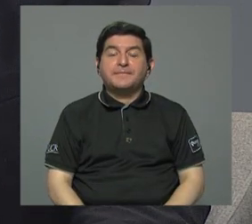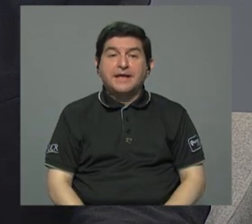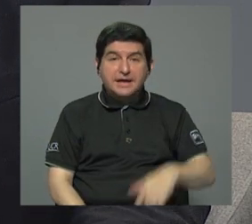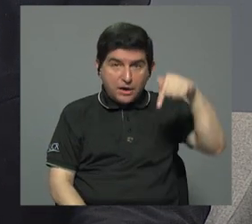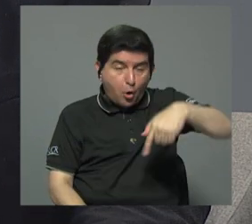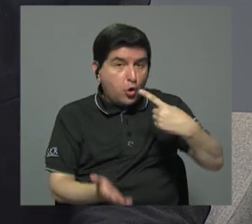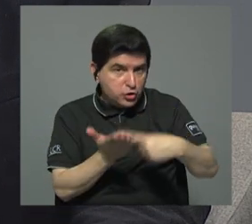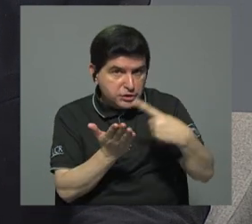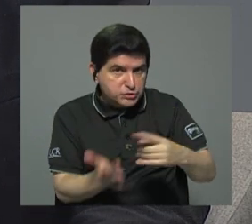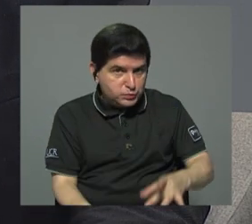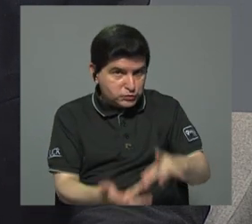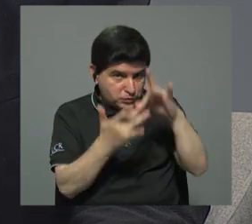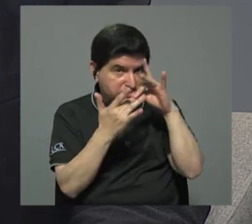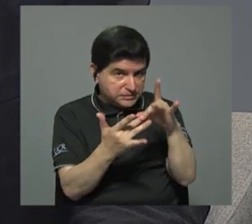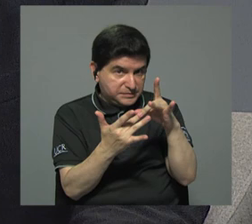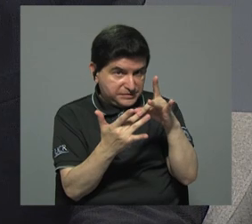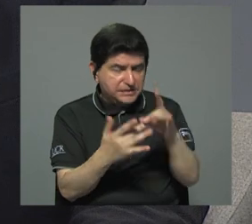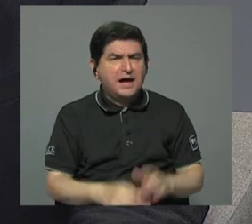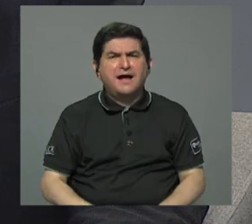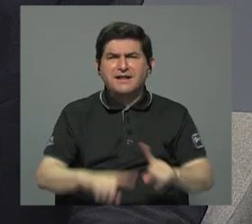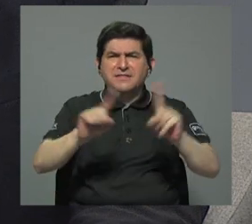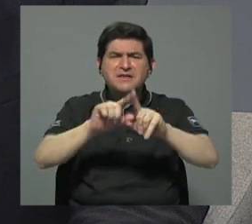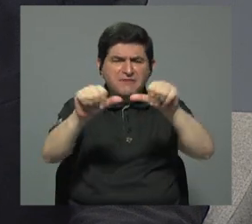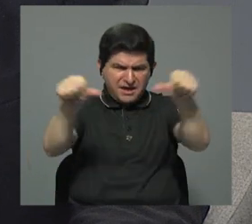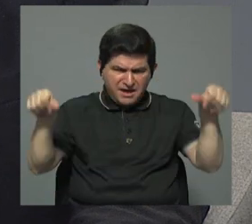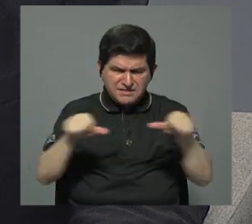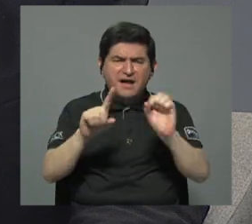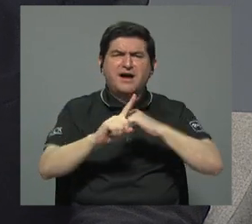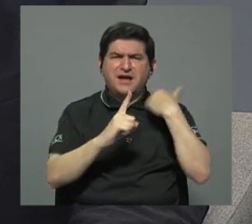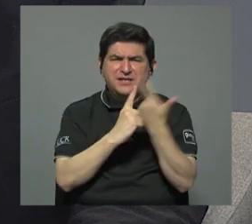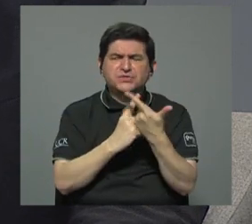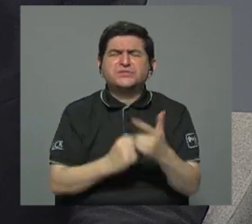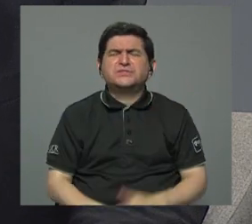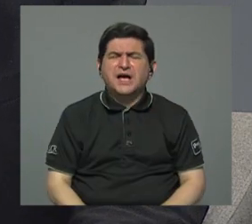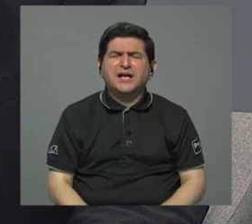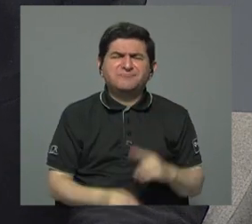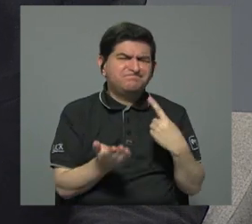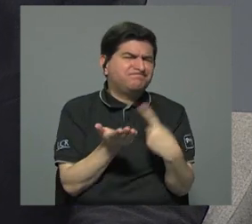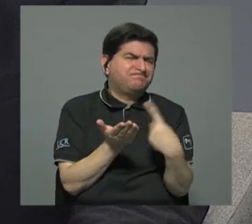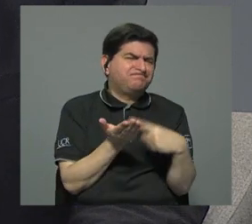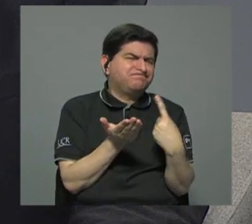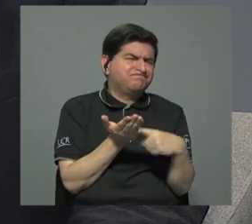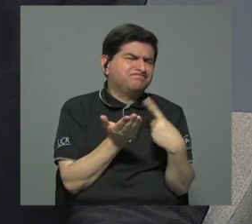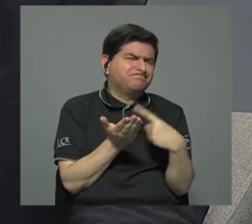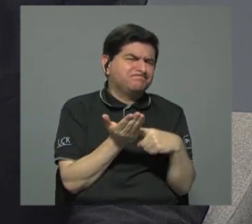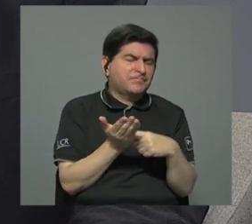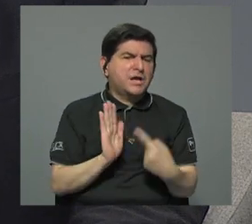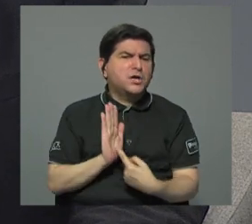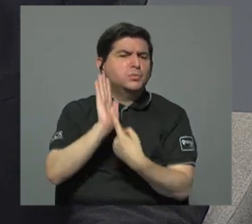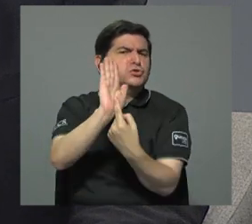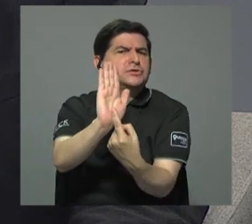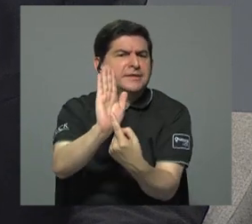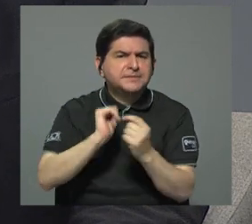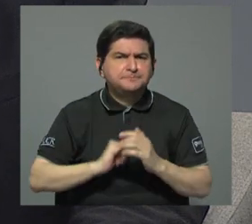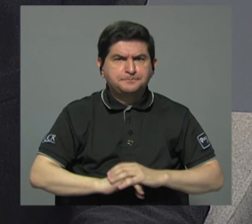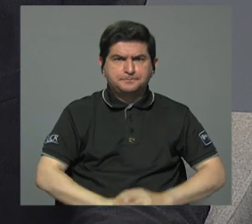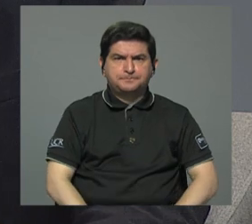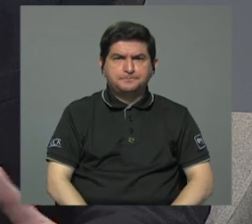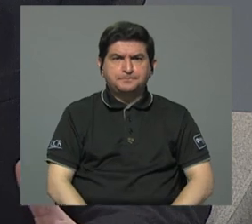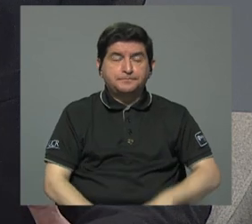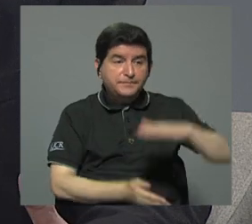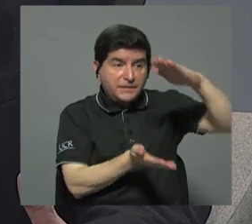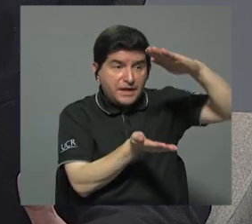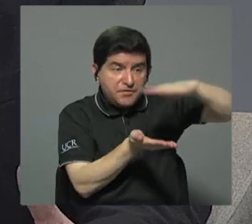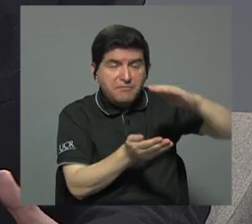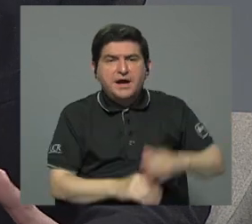hoy nos ocupa acá, hay muchos sectores sociales que han cuestionado y han señalado que la rebaja